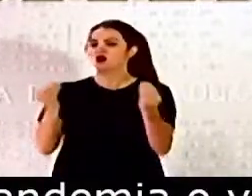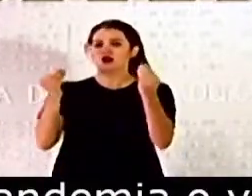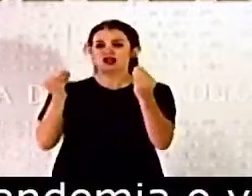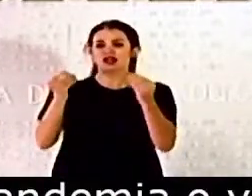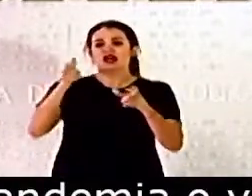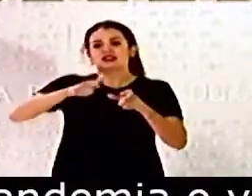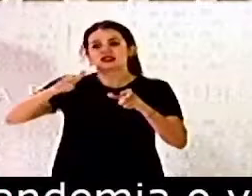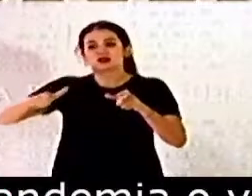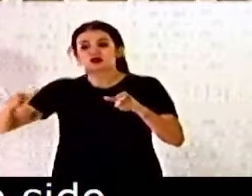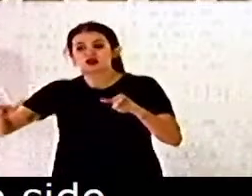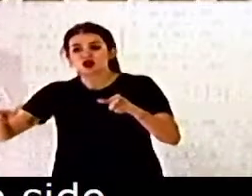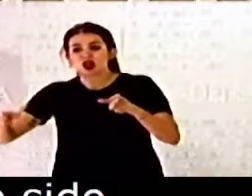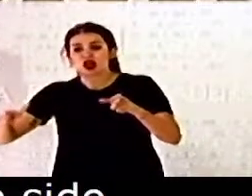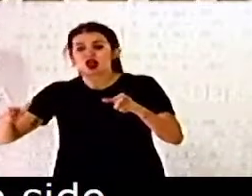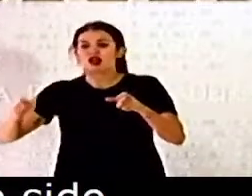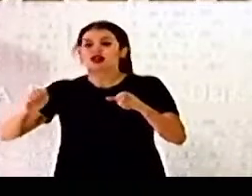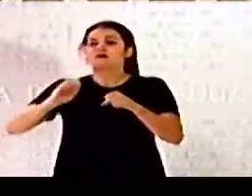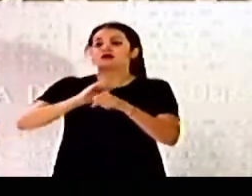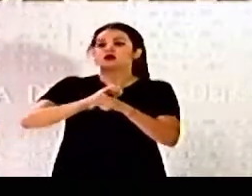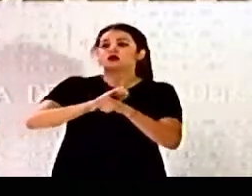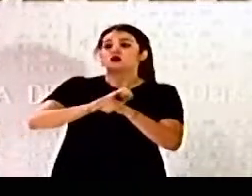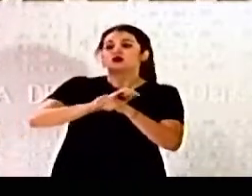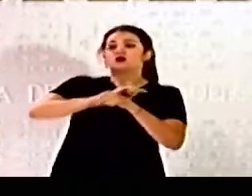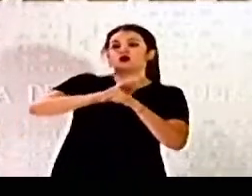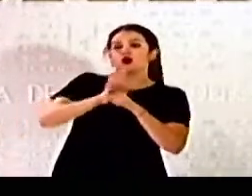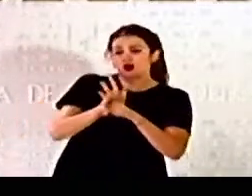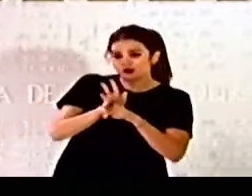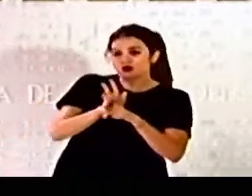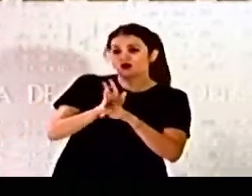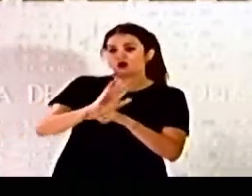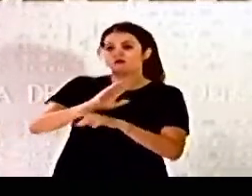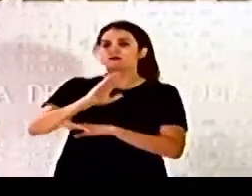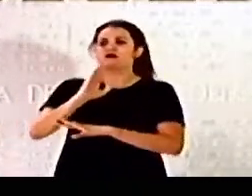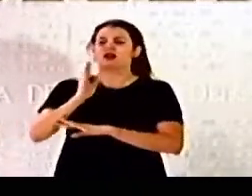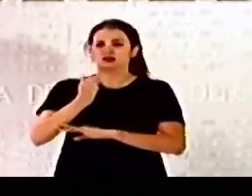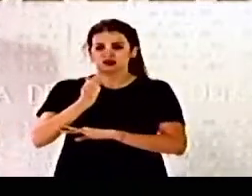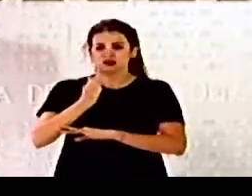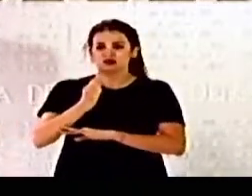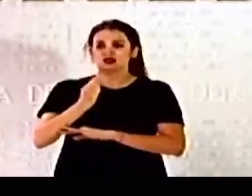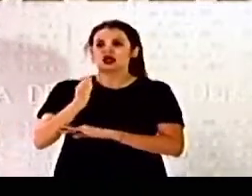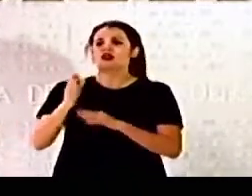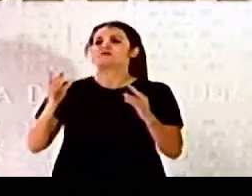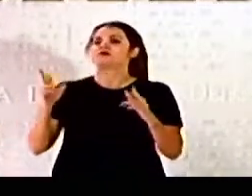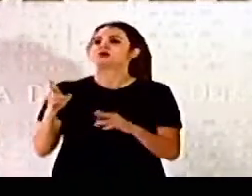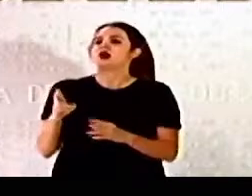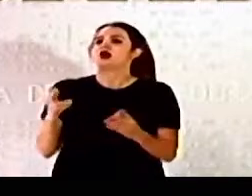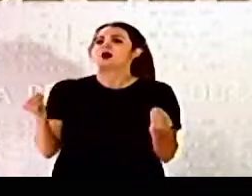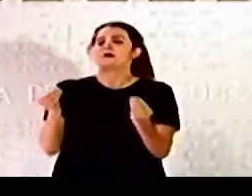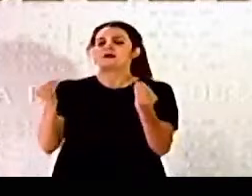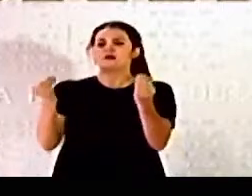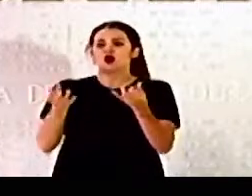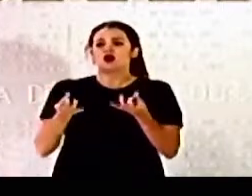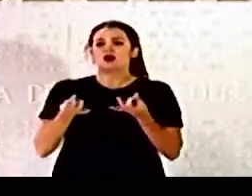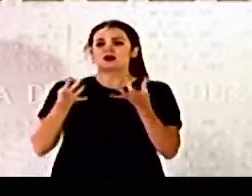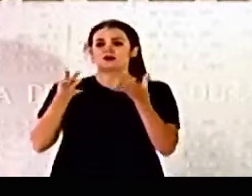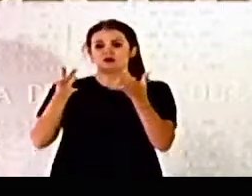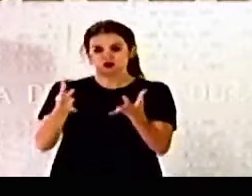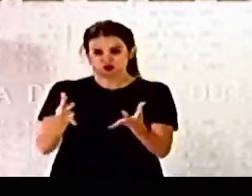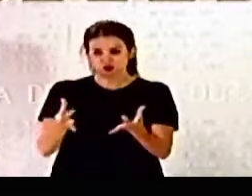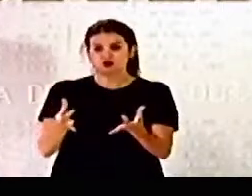estando infectados por el SARS-CoV-2, por el coronavirus, han desarrollado la enfermedad de